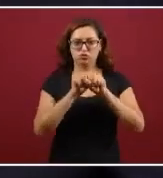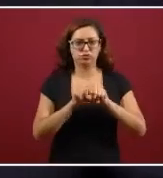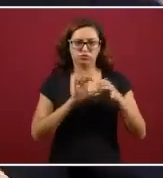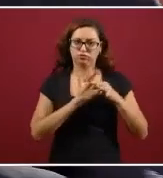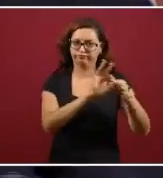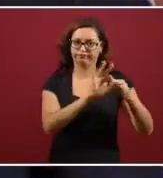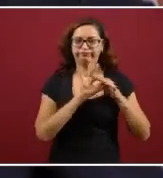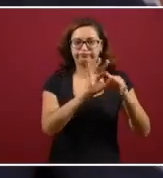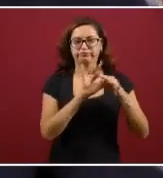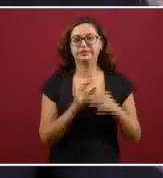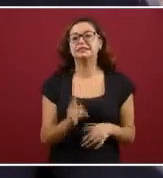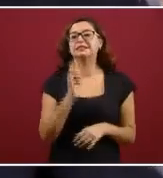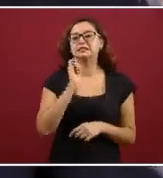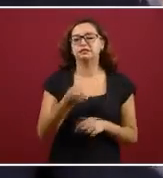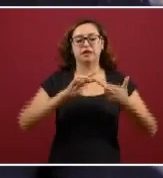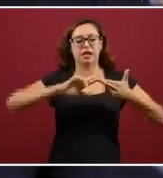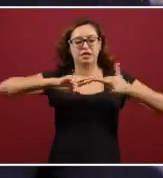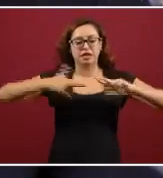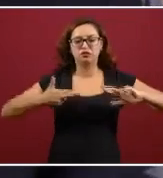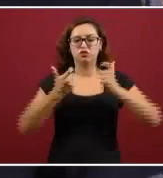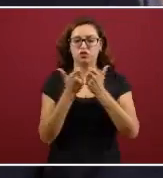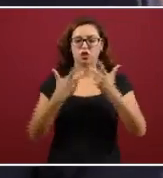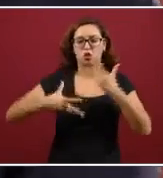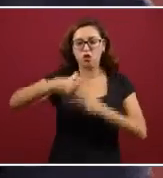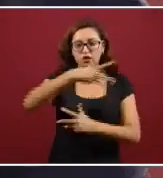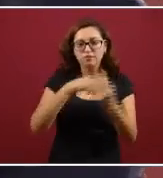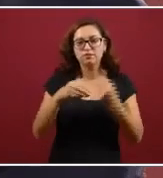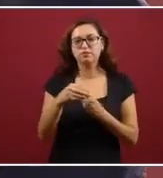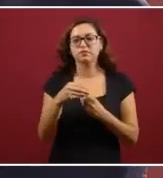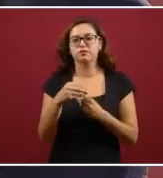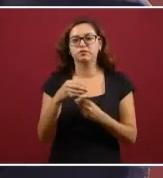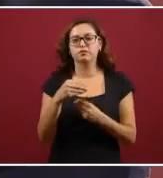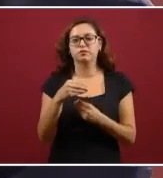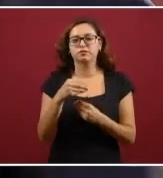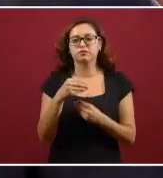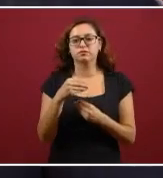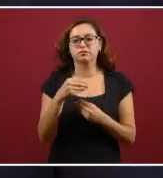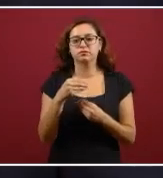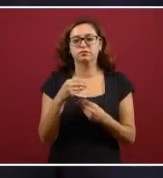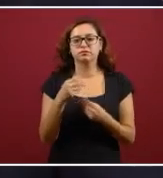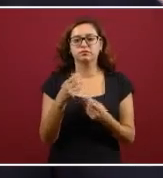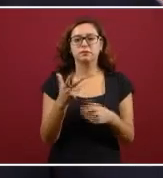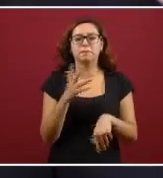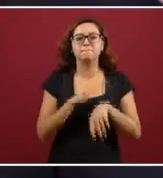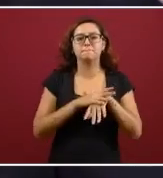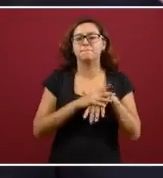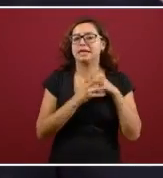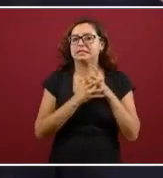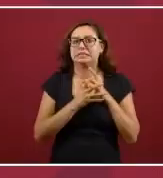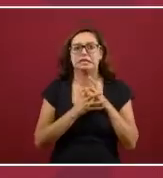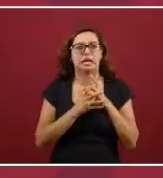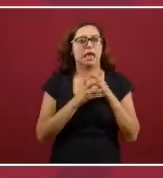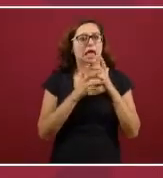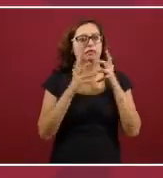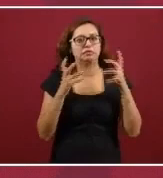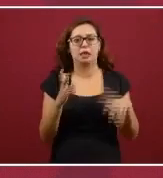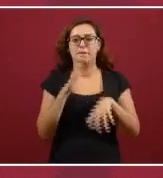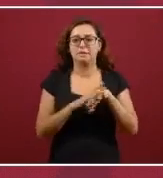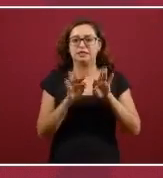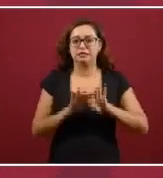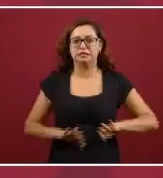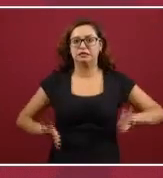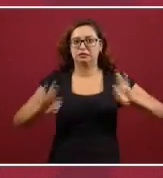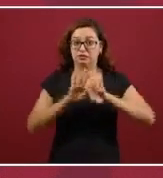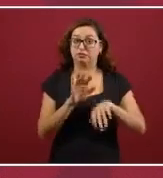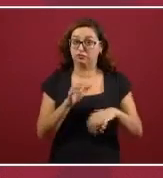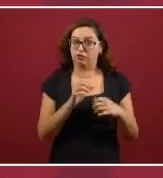tenemos una relación económica que es, o podríamos calificar, como de las más grandes del mundo, más intensas, pero también más